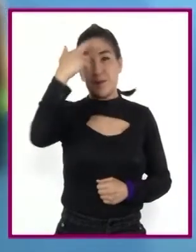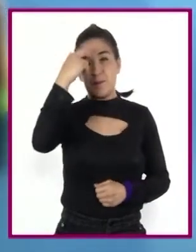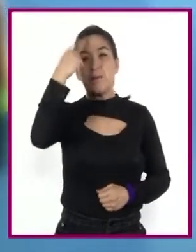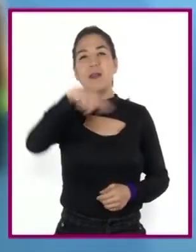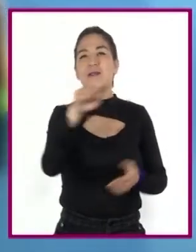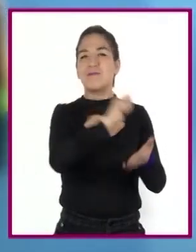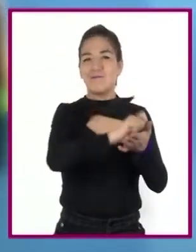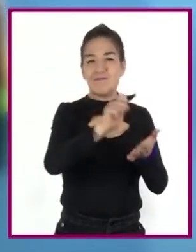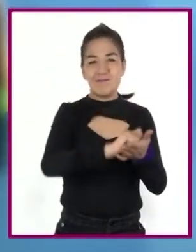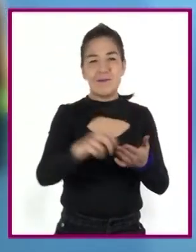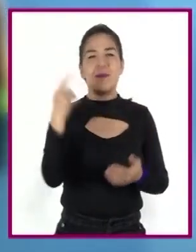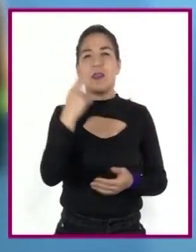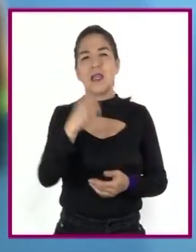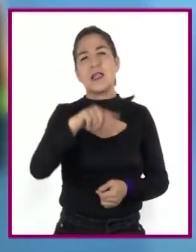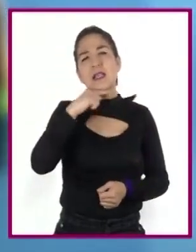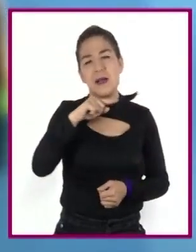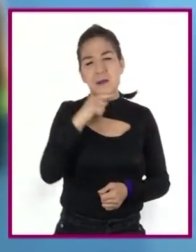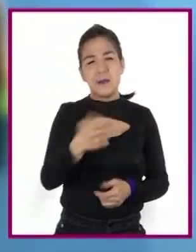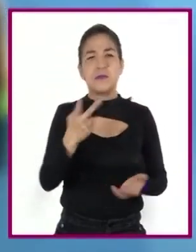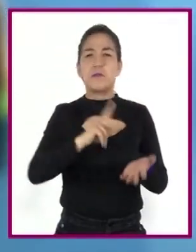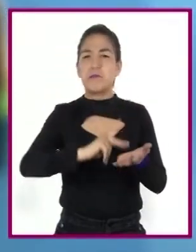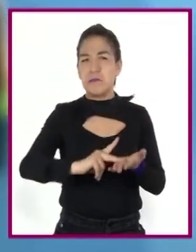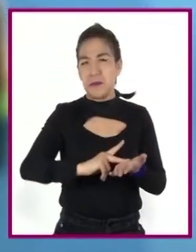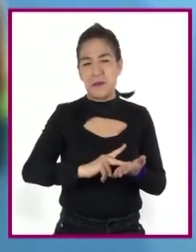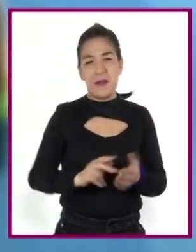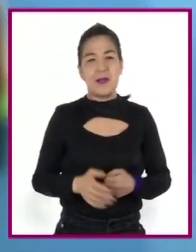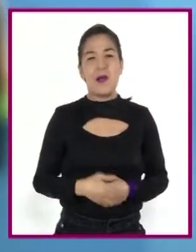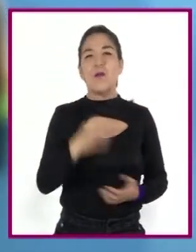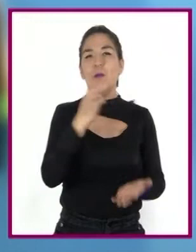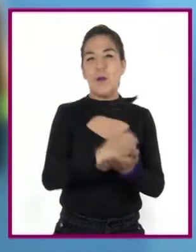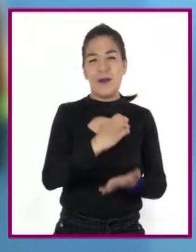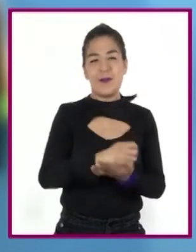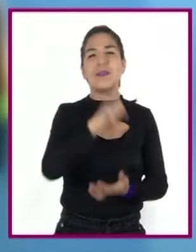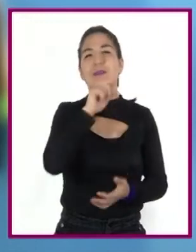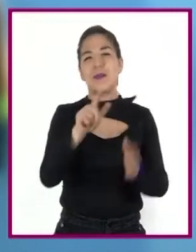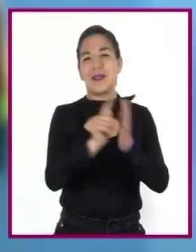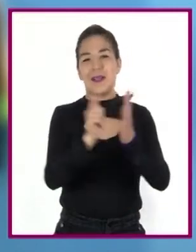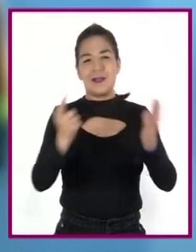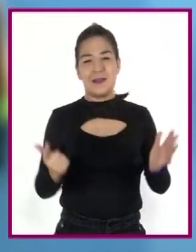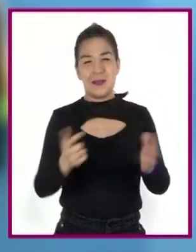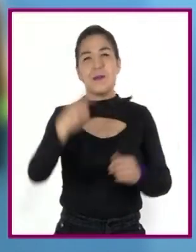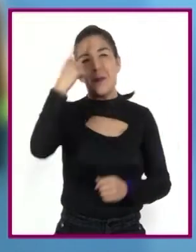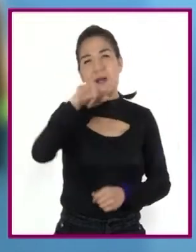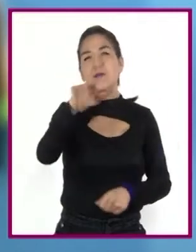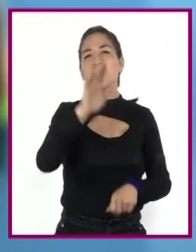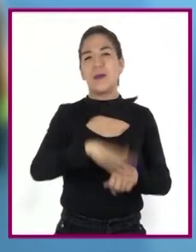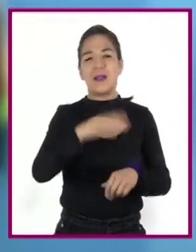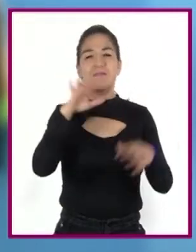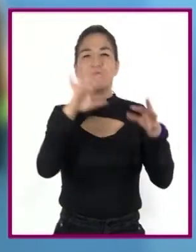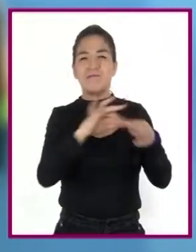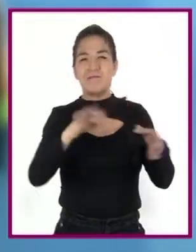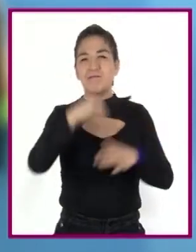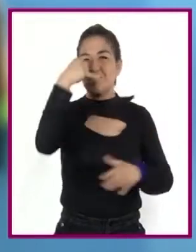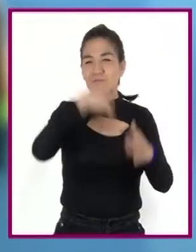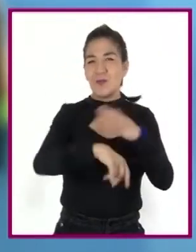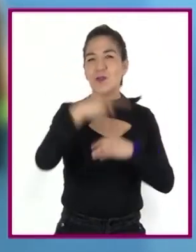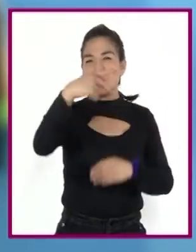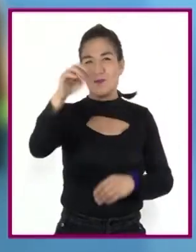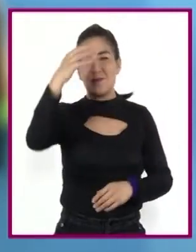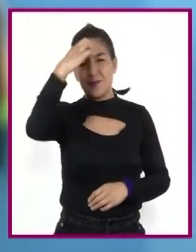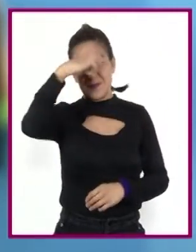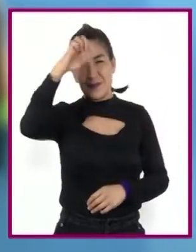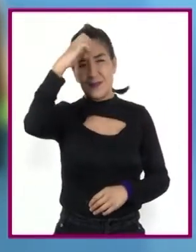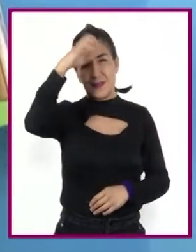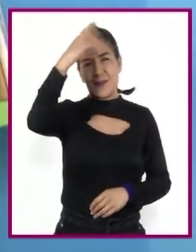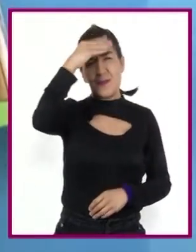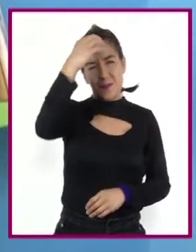anotaciones solo necesitan lápiz o bolígrafo, cuaderno y su libro de texto para profundizar y ampliar sus conocimientos